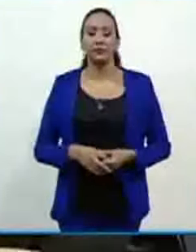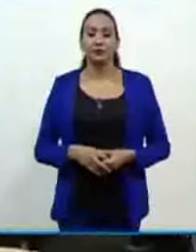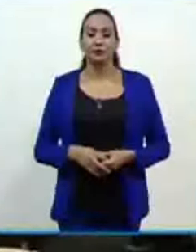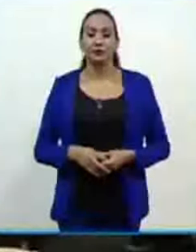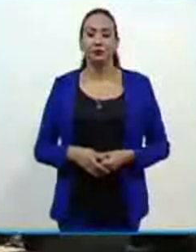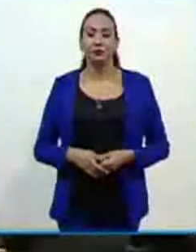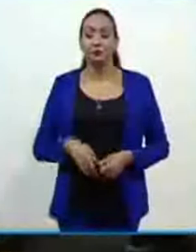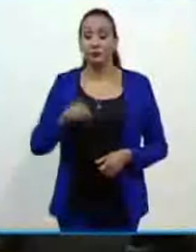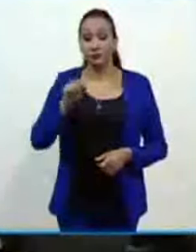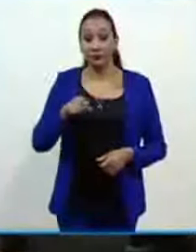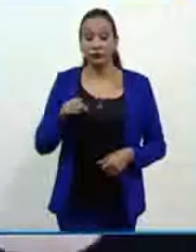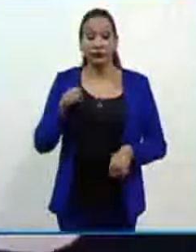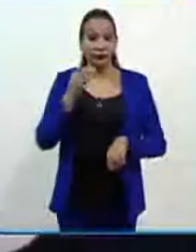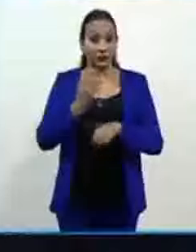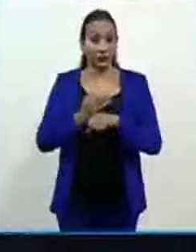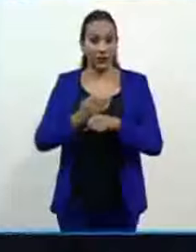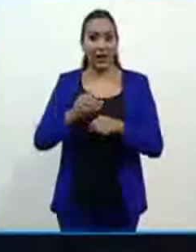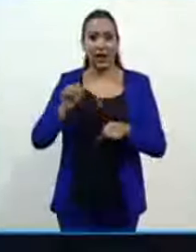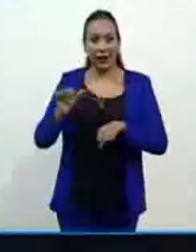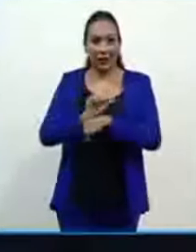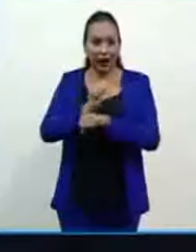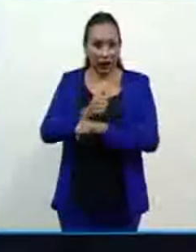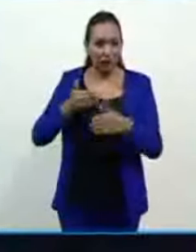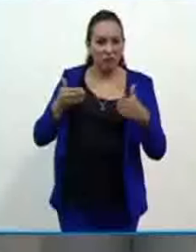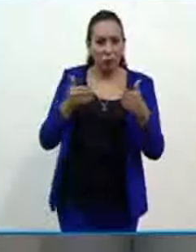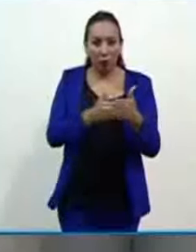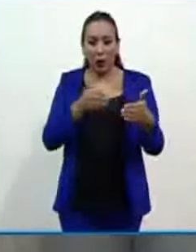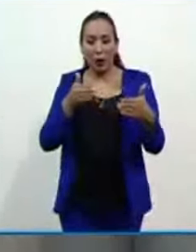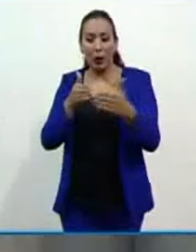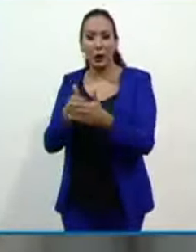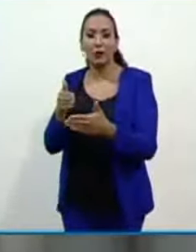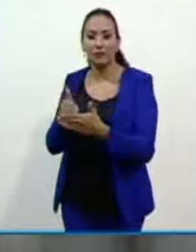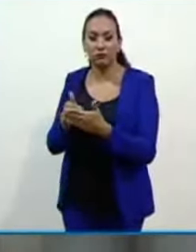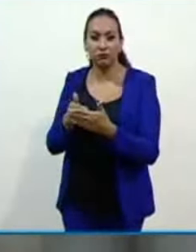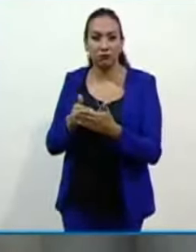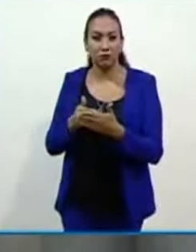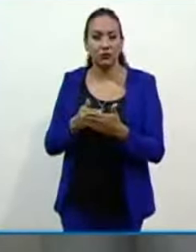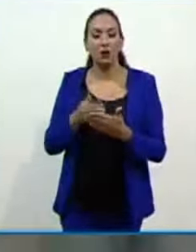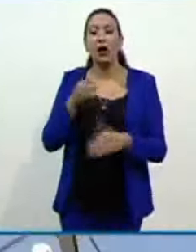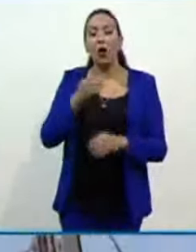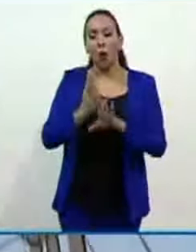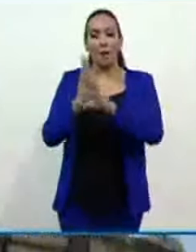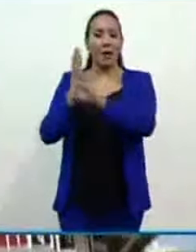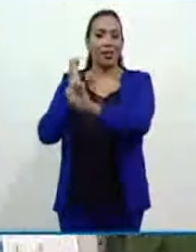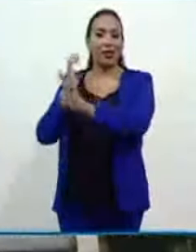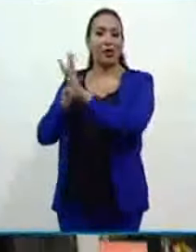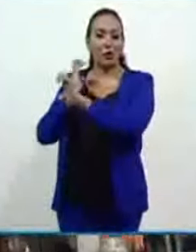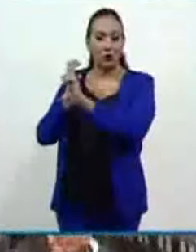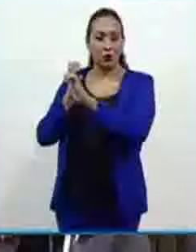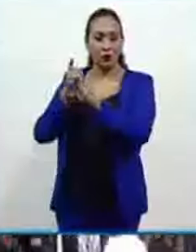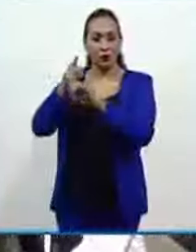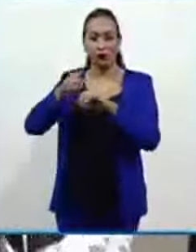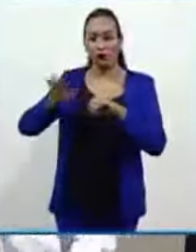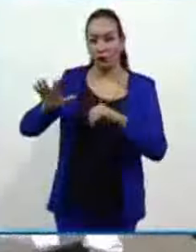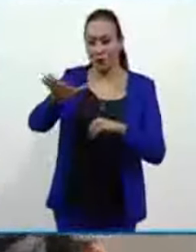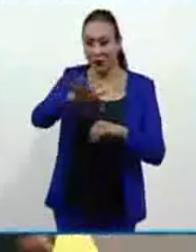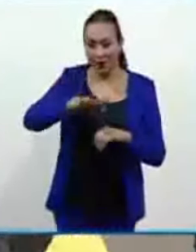Comentar que ya no hay paso de vehículos solo por el carril confinado del Metrobús a la altura de la